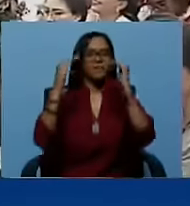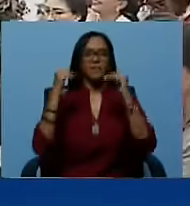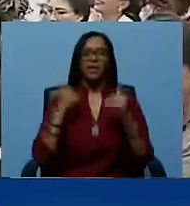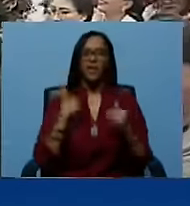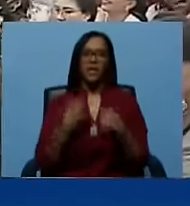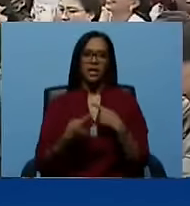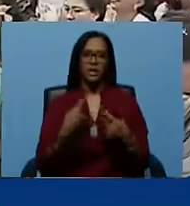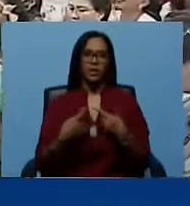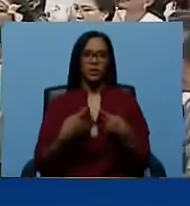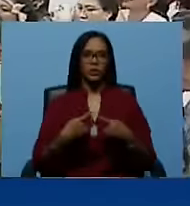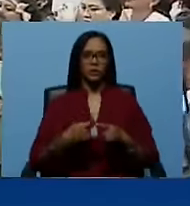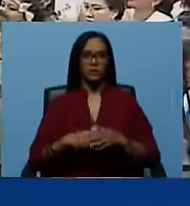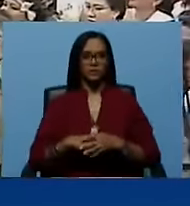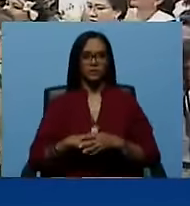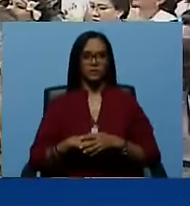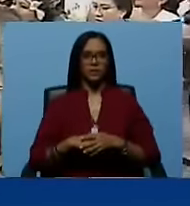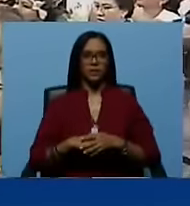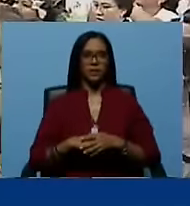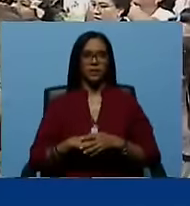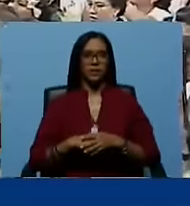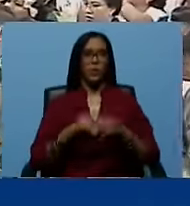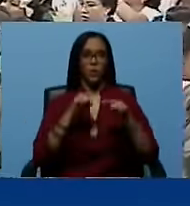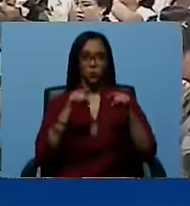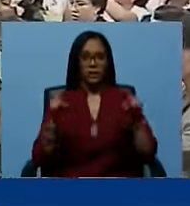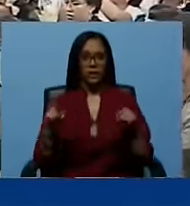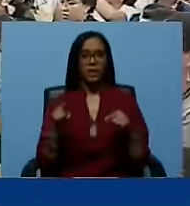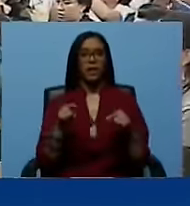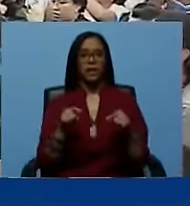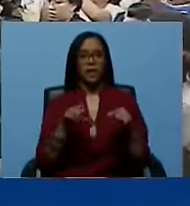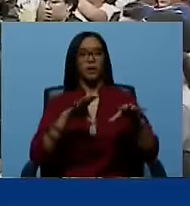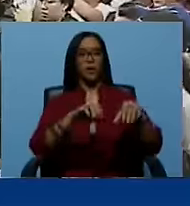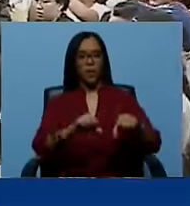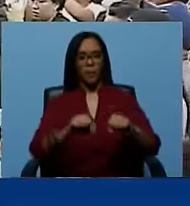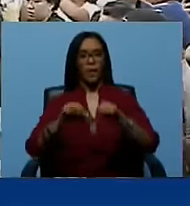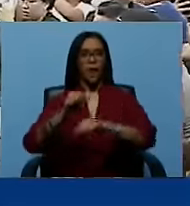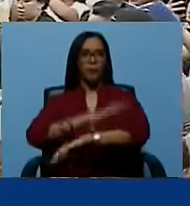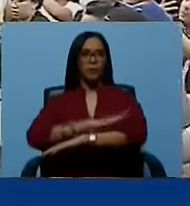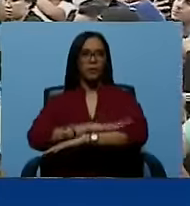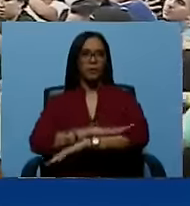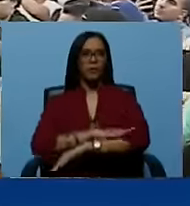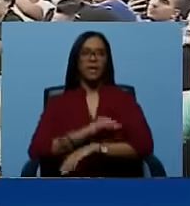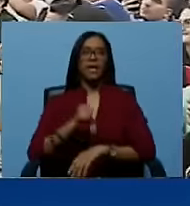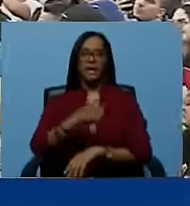cosa. Ah, bueno, ustedes han venido ocupando posiciones y cada vez será más.